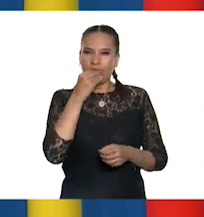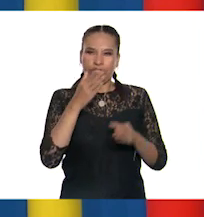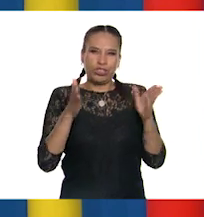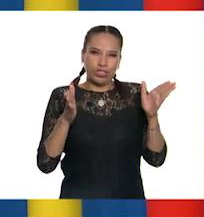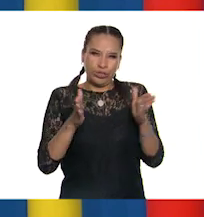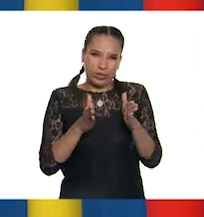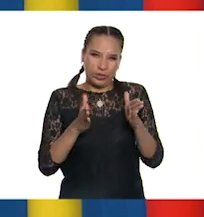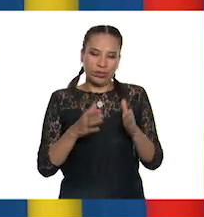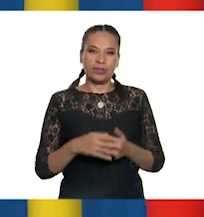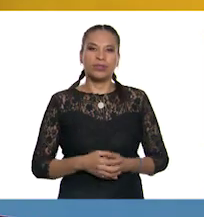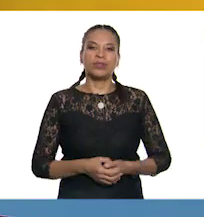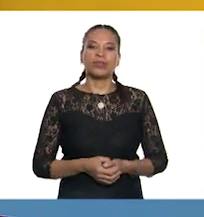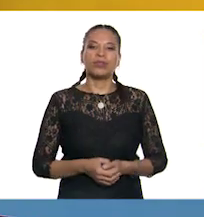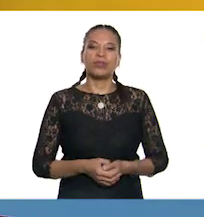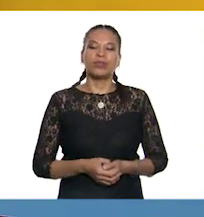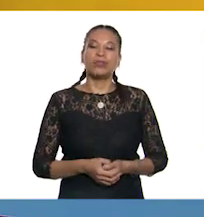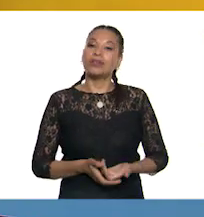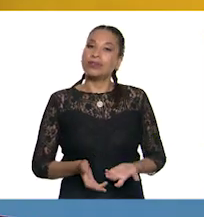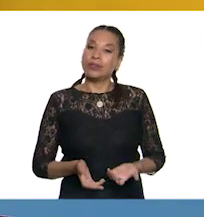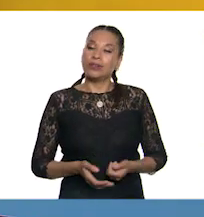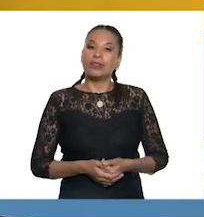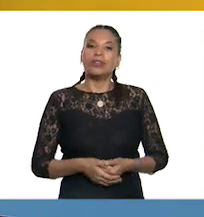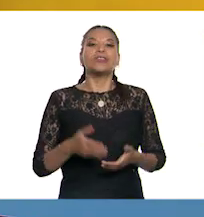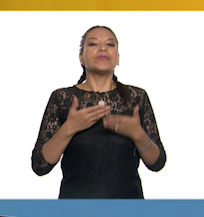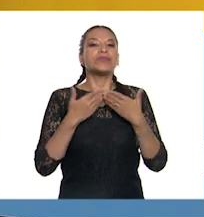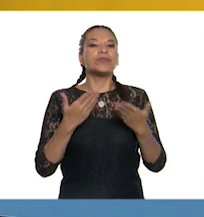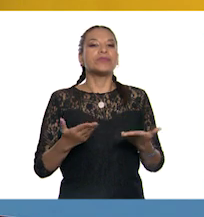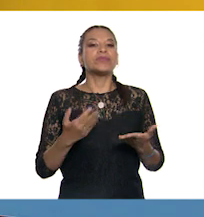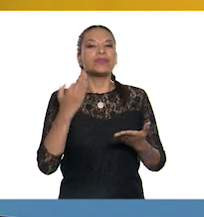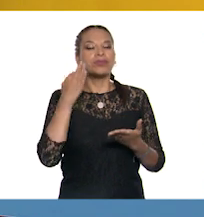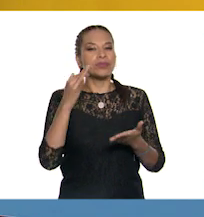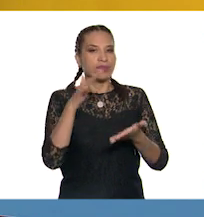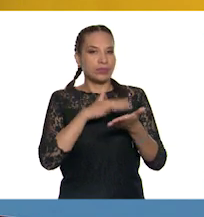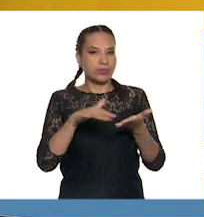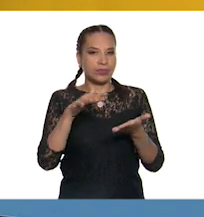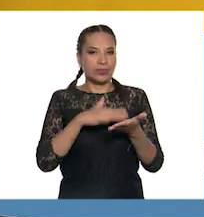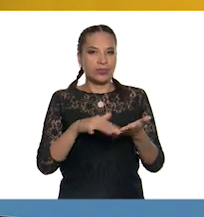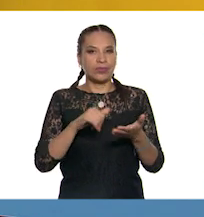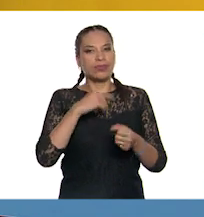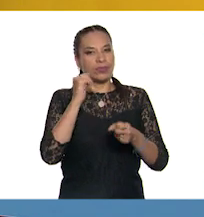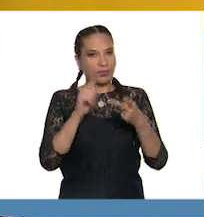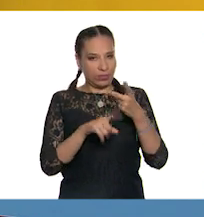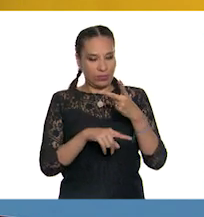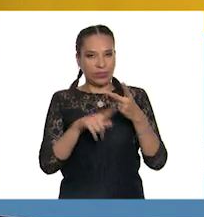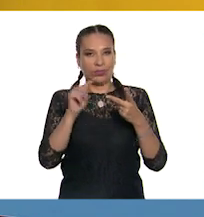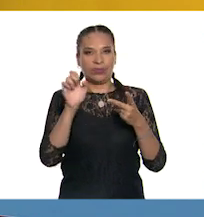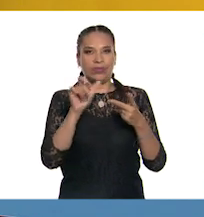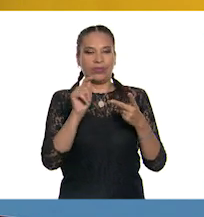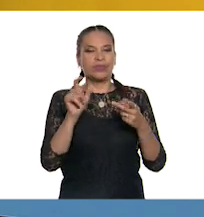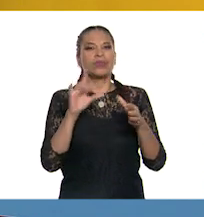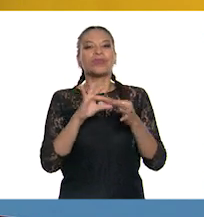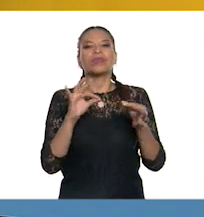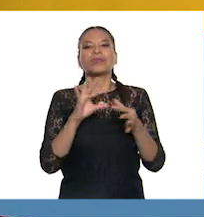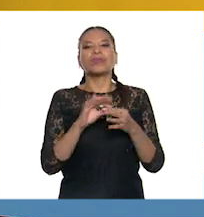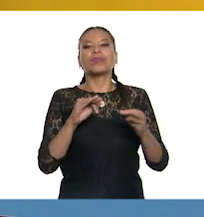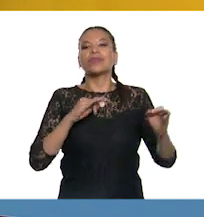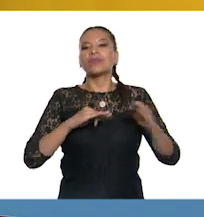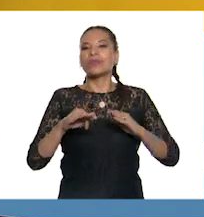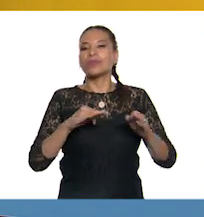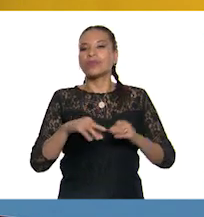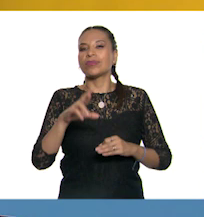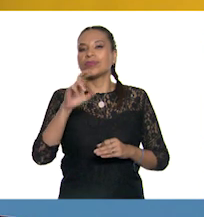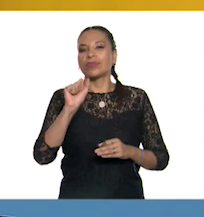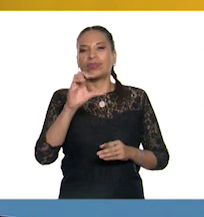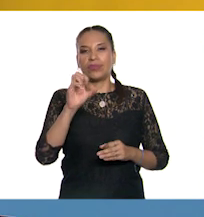chiquito. Así es. Y ahora llegó el momento de leer nuestro segundo texto. Un fragmento de Trabaja,